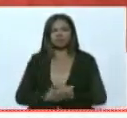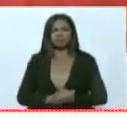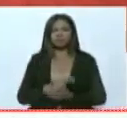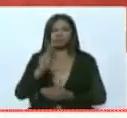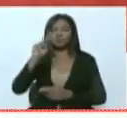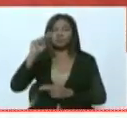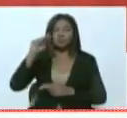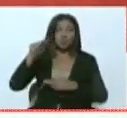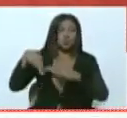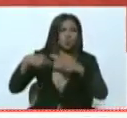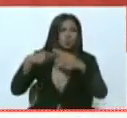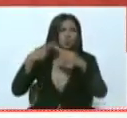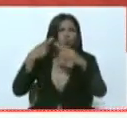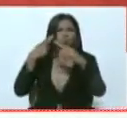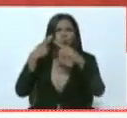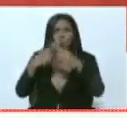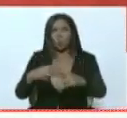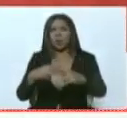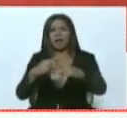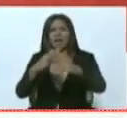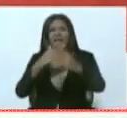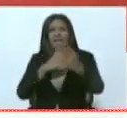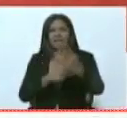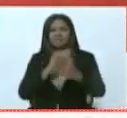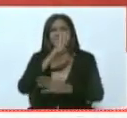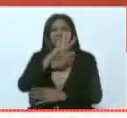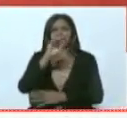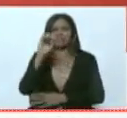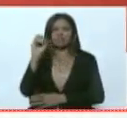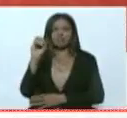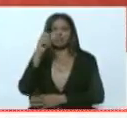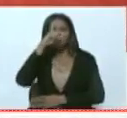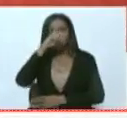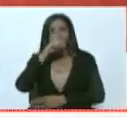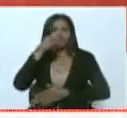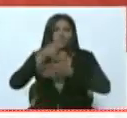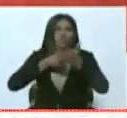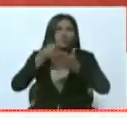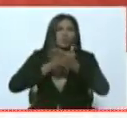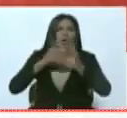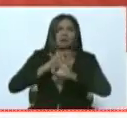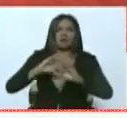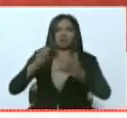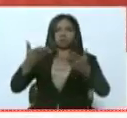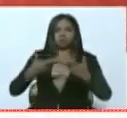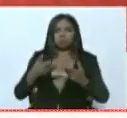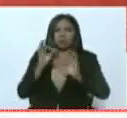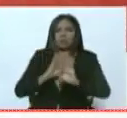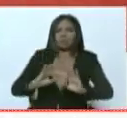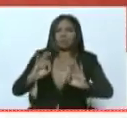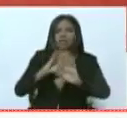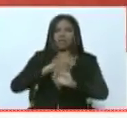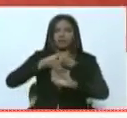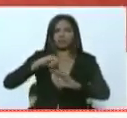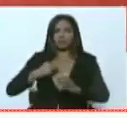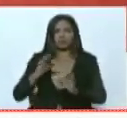Nunca, jamás, en 500 años de resistencia, nadie nos regaló nada.